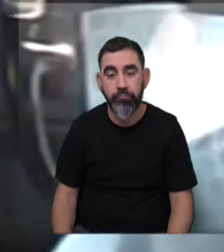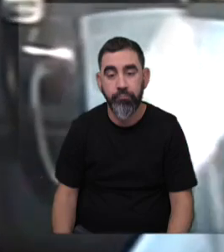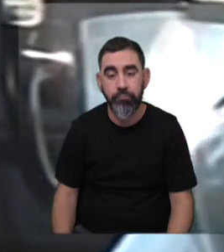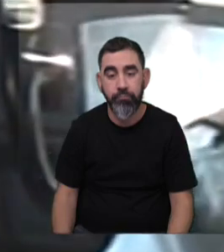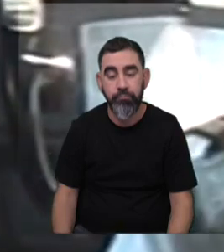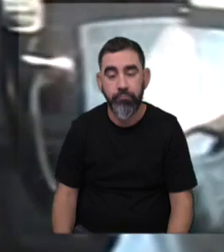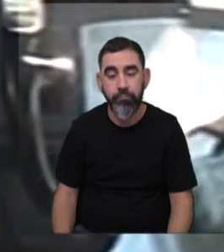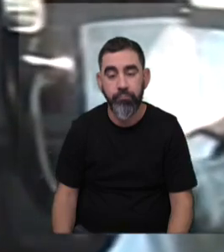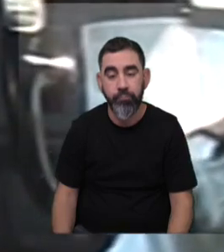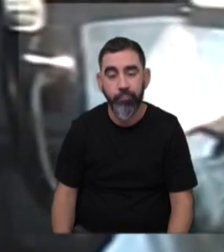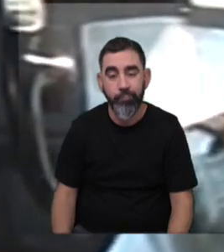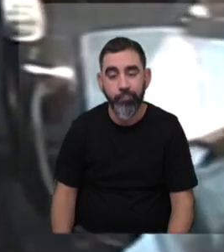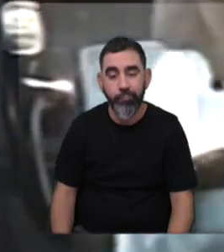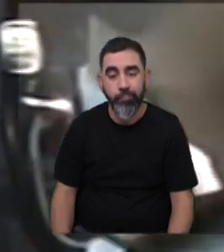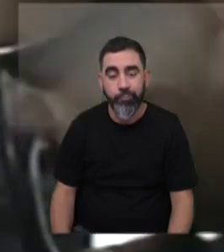vamos.